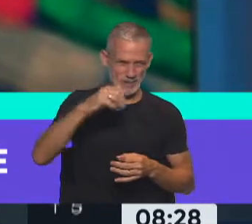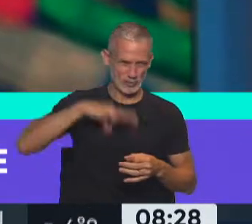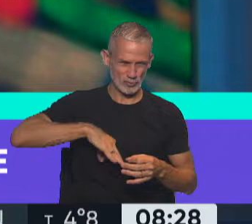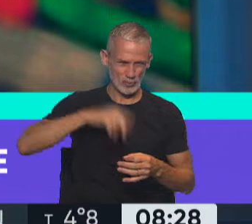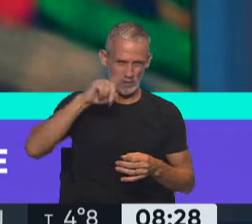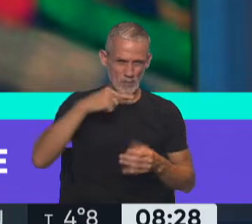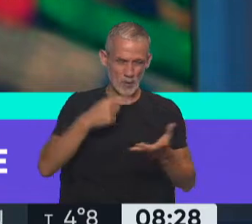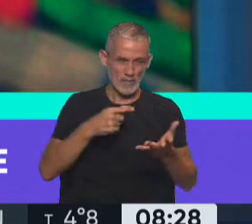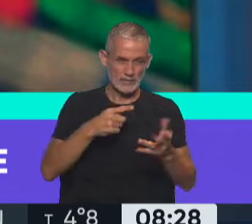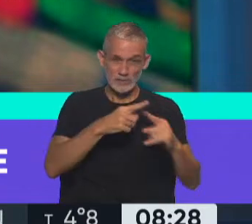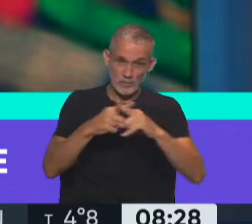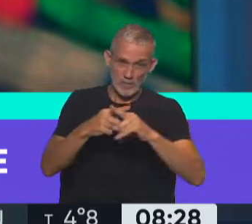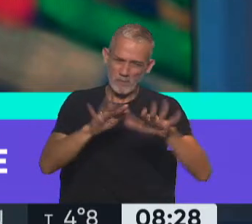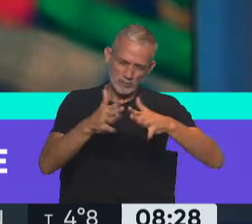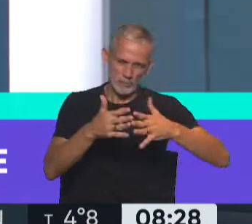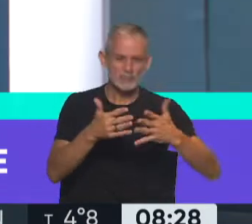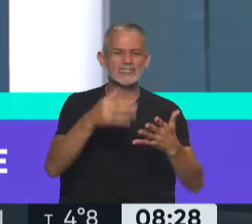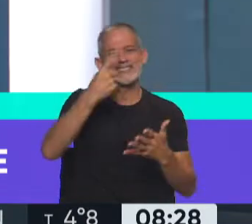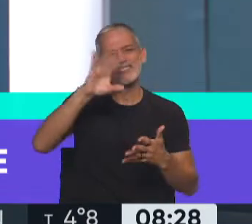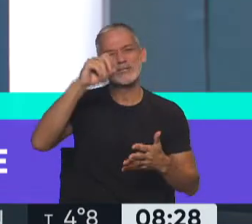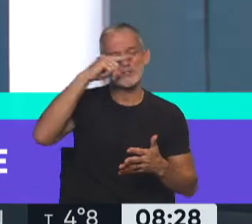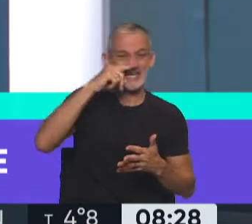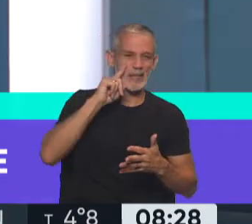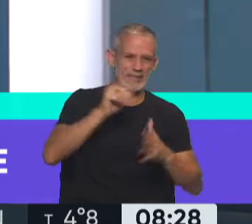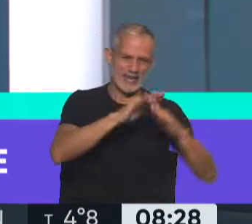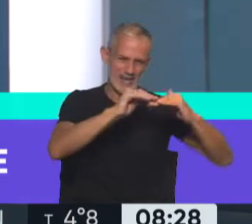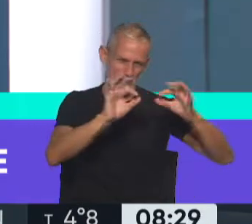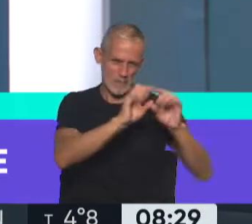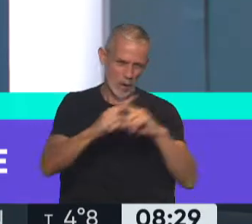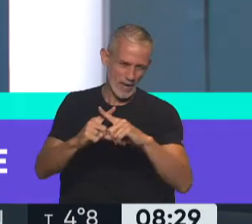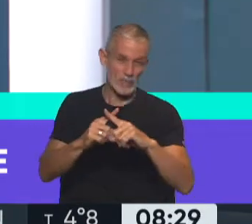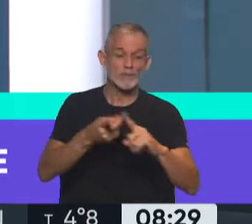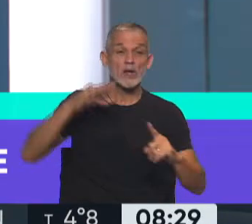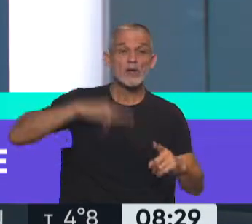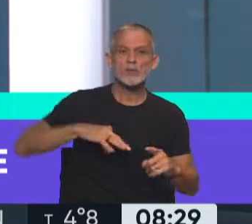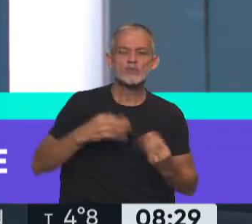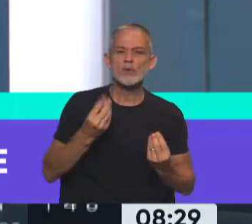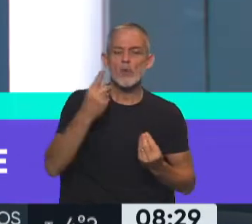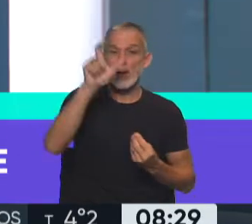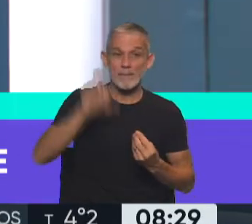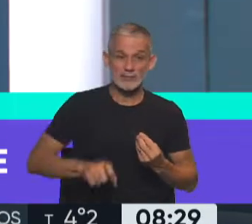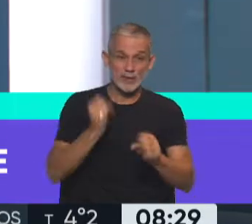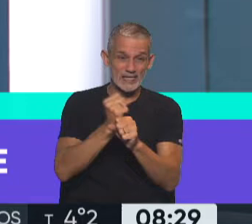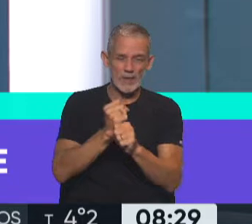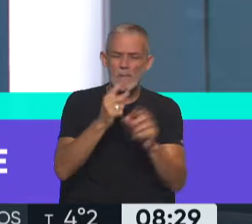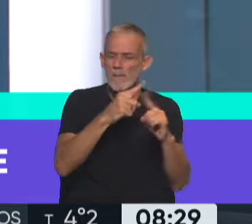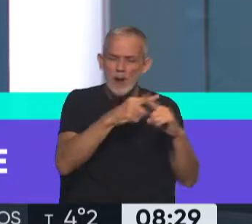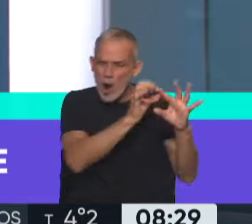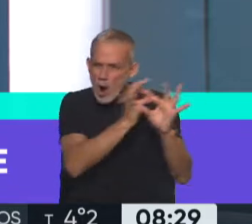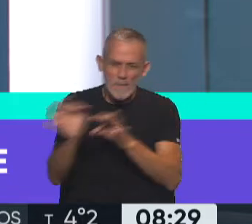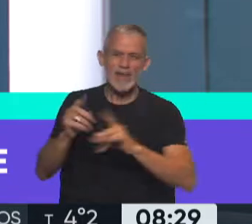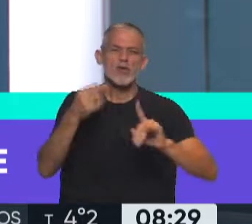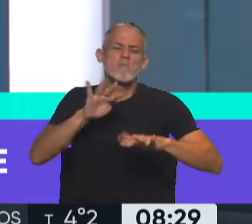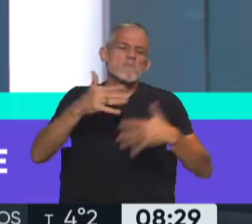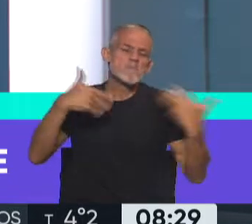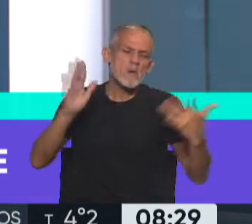o promedio no, promedio. 107.000 promedio. Ahora, el ingreso de un trabajador en Argentina, promedio, no importa